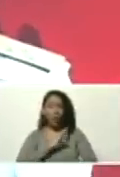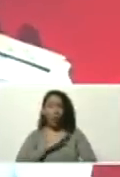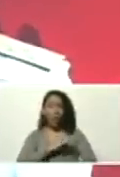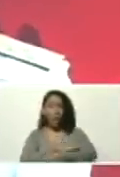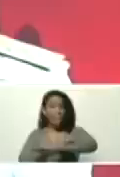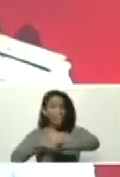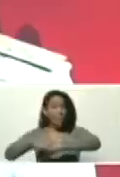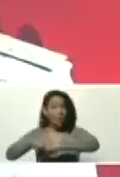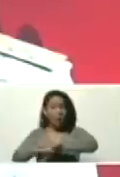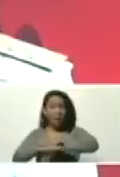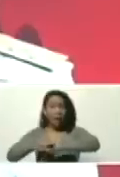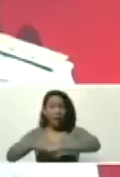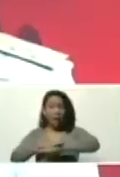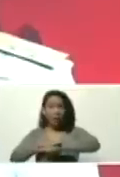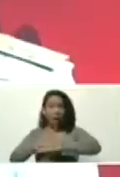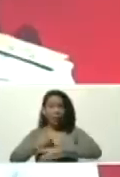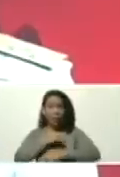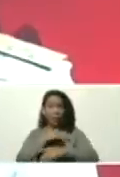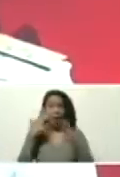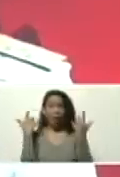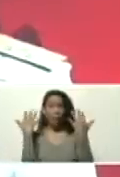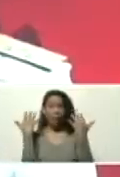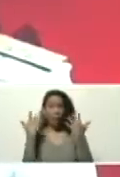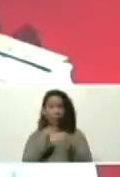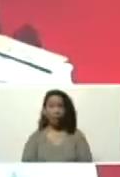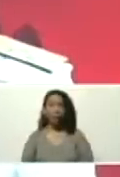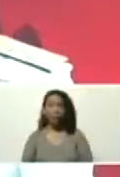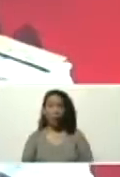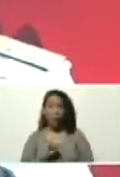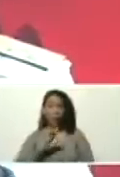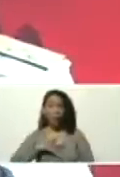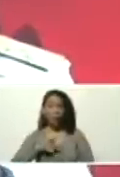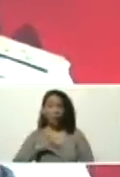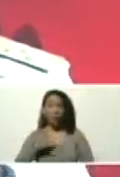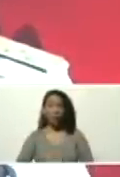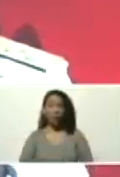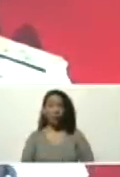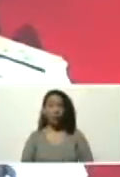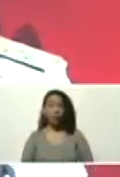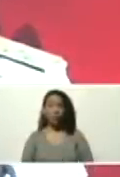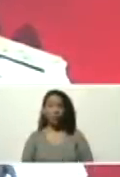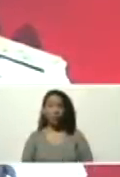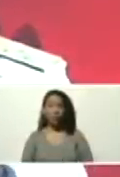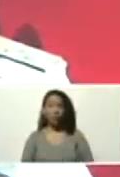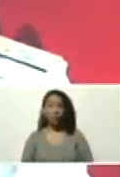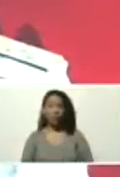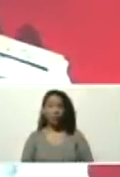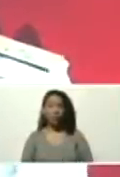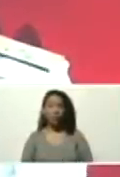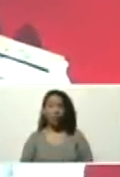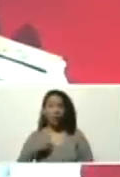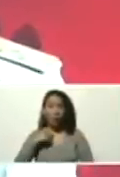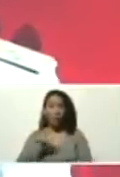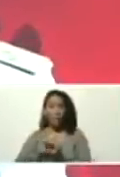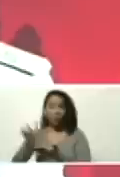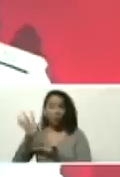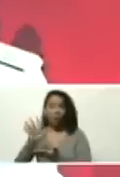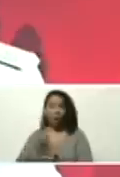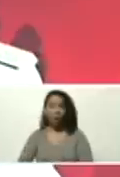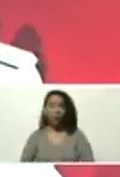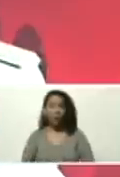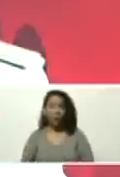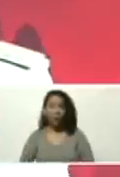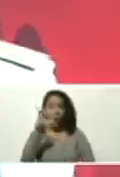que desgarramos con nuestras manos. No es un sentimiento el que dejamos, sino un corazón endulzado por los seres